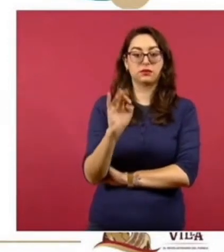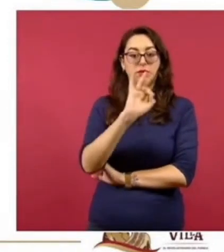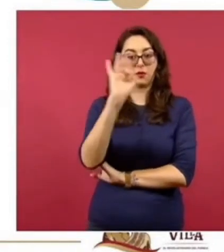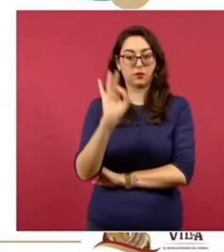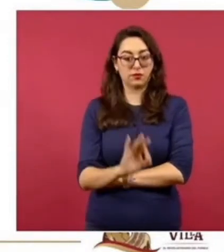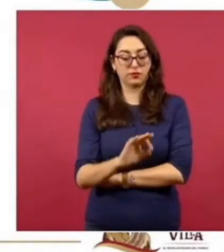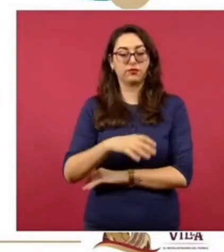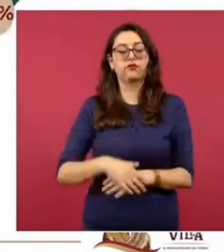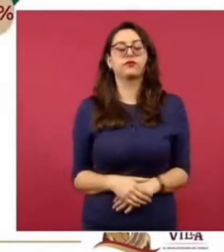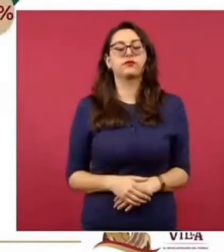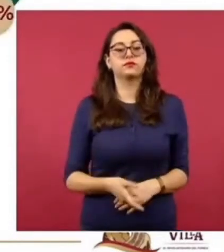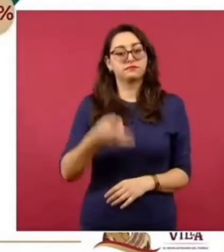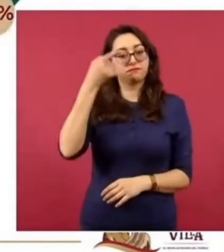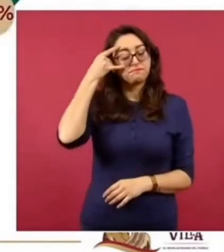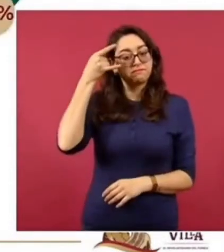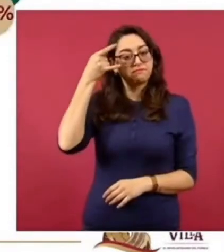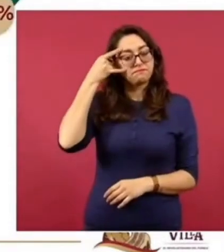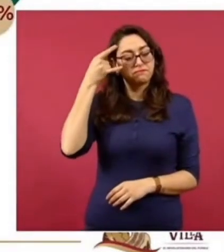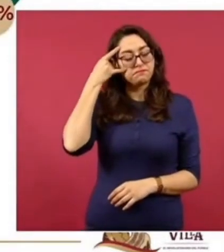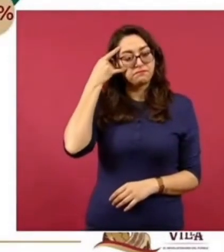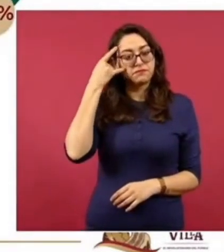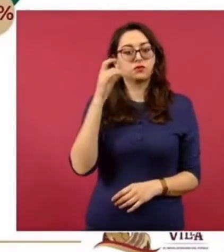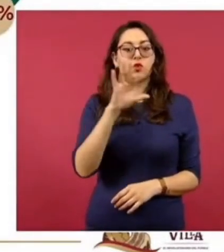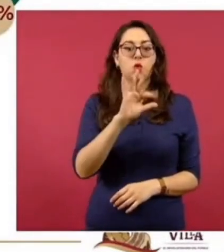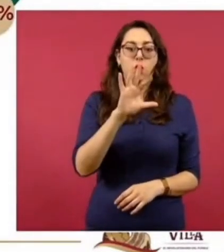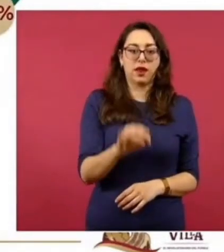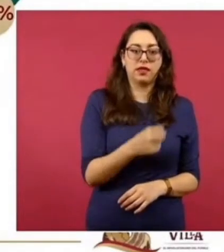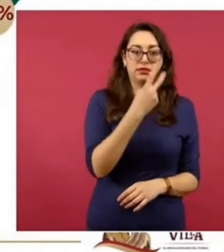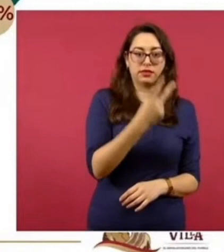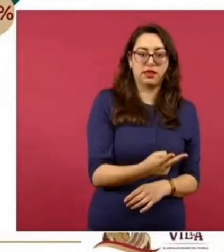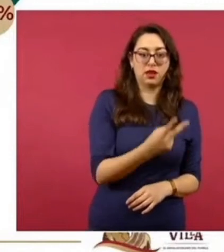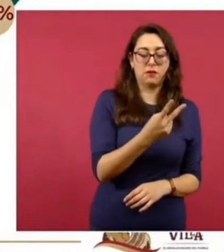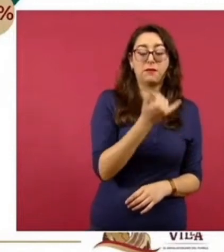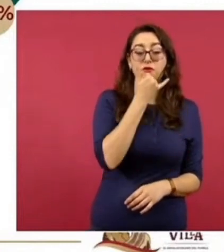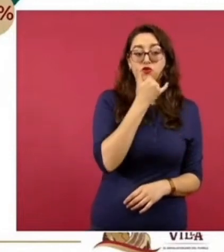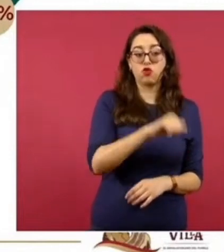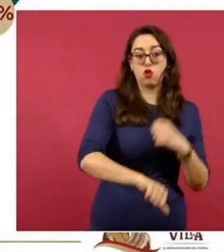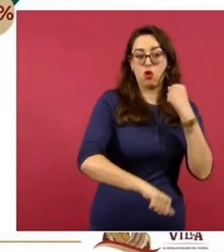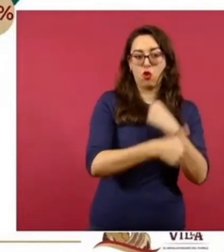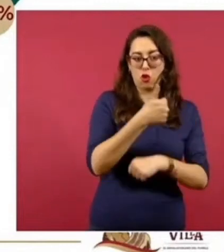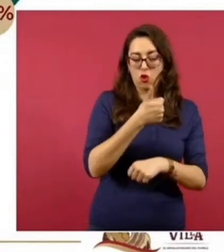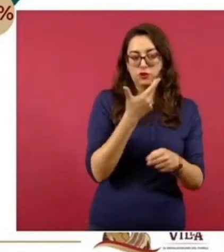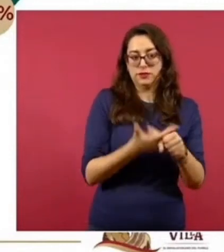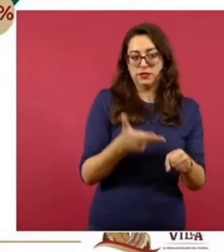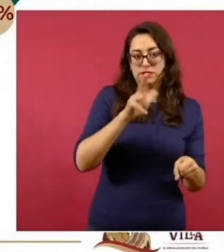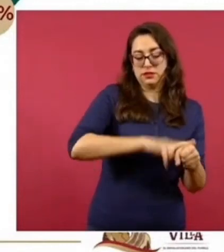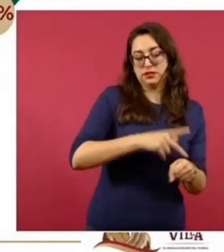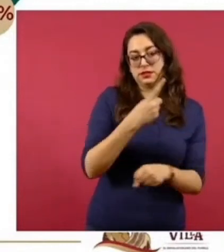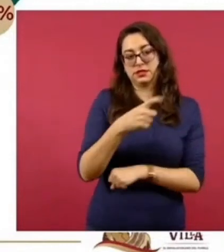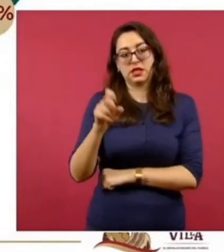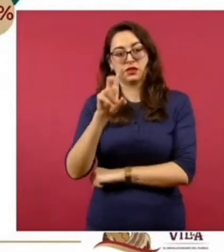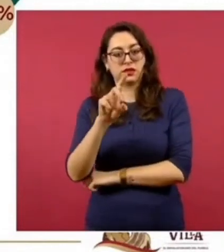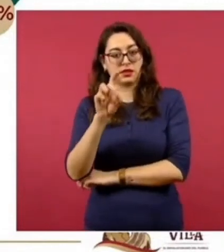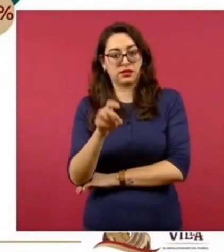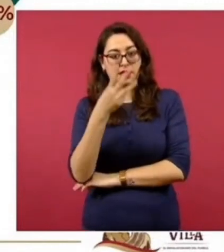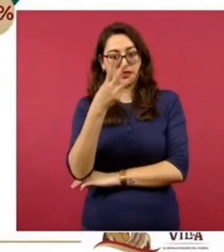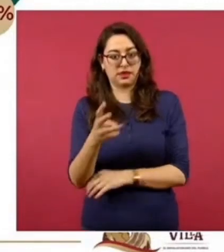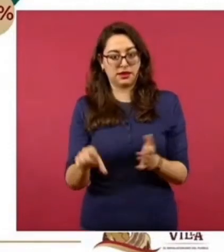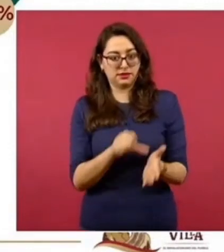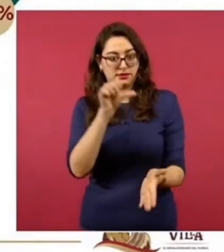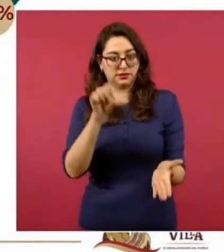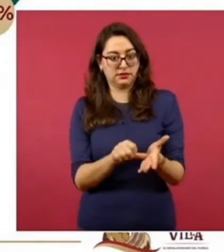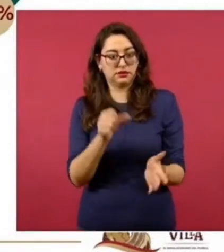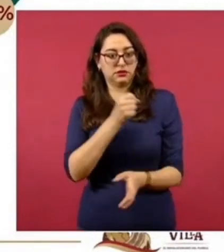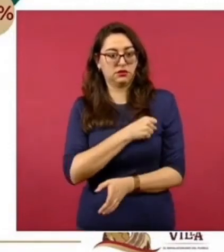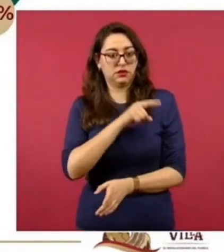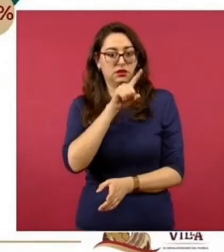también en la operación de 11 hospitales y 133 centros